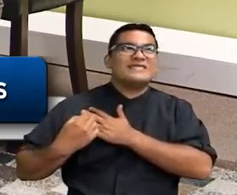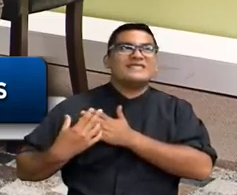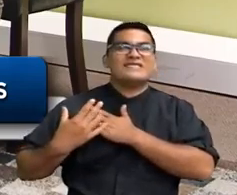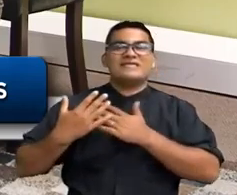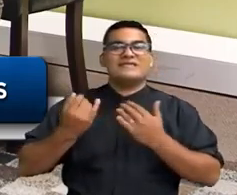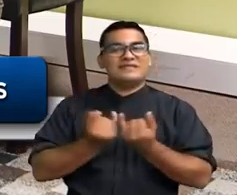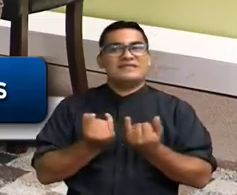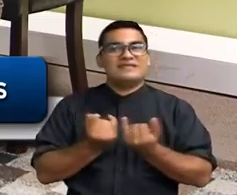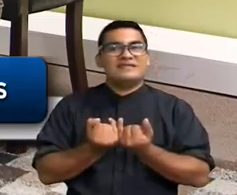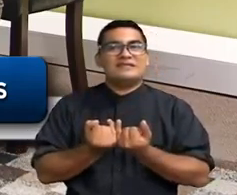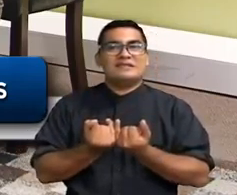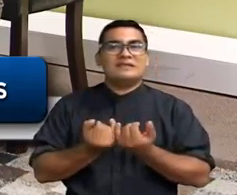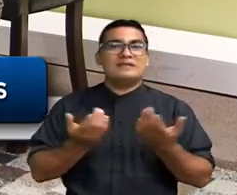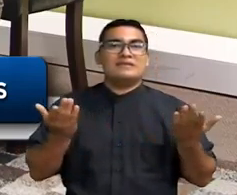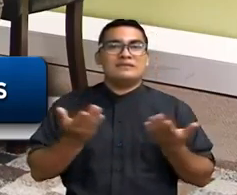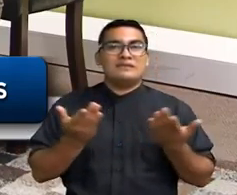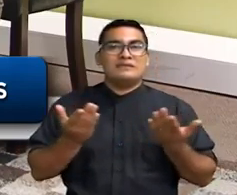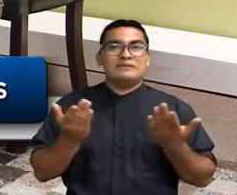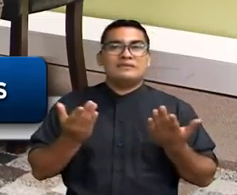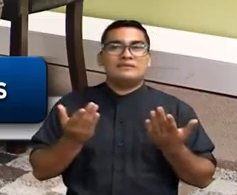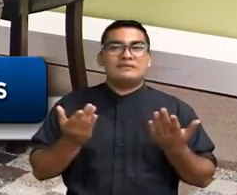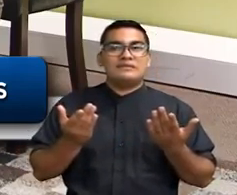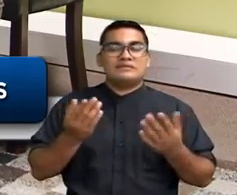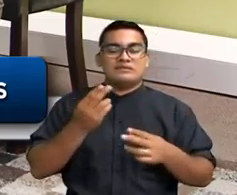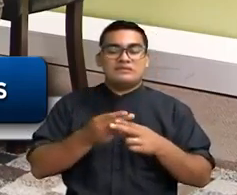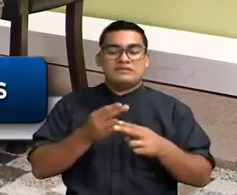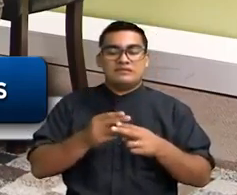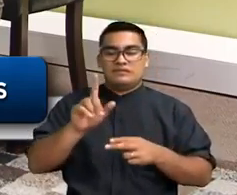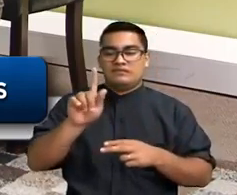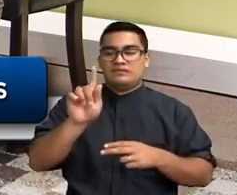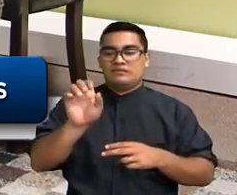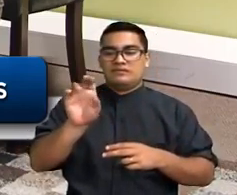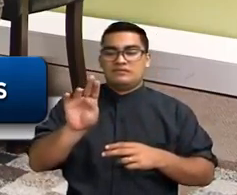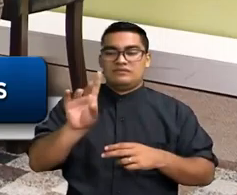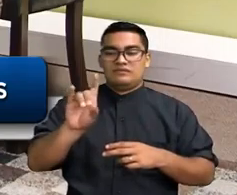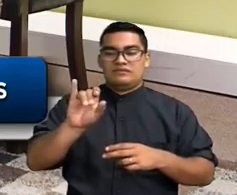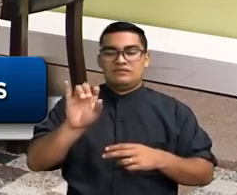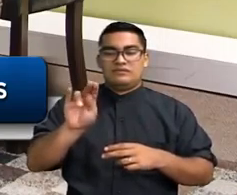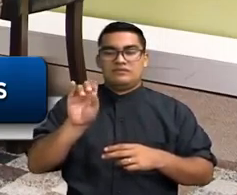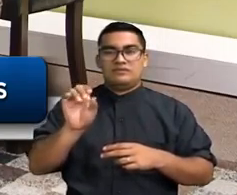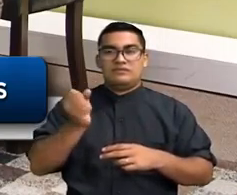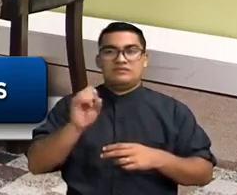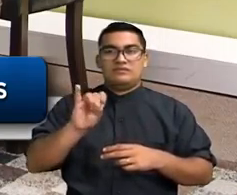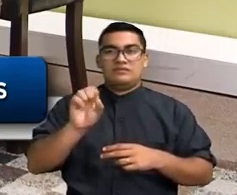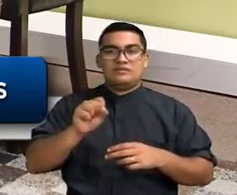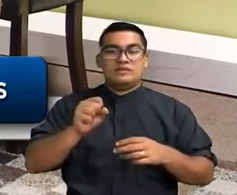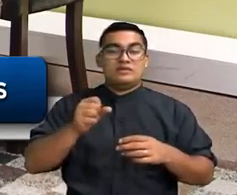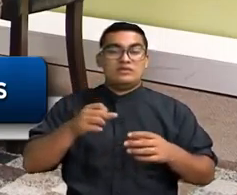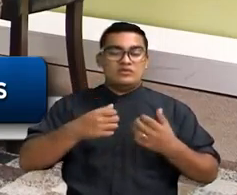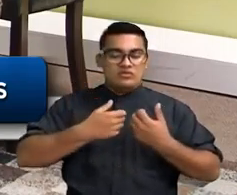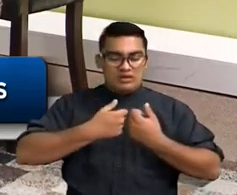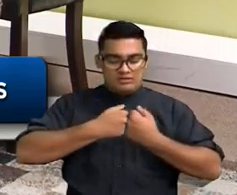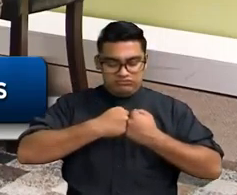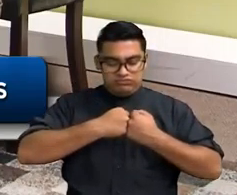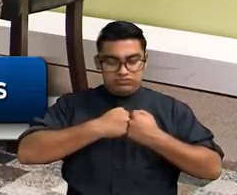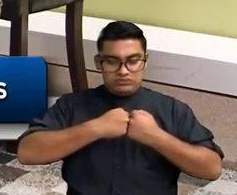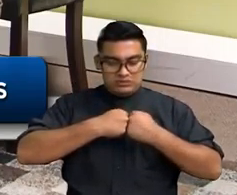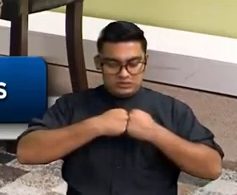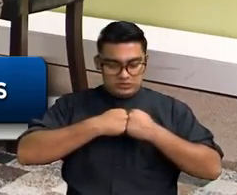nosotros entraríamos en la parte de la tendinosis, que son ya rotura. Algo que comenzó